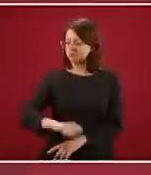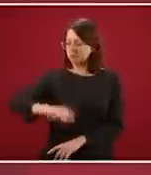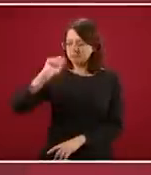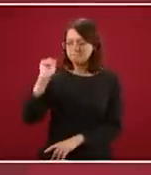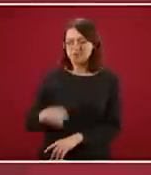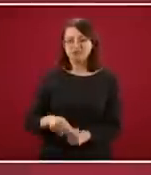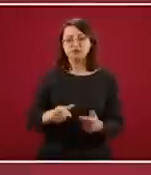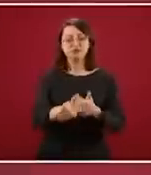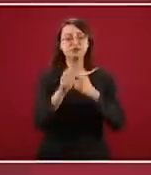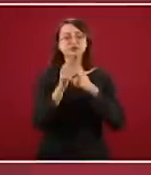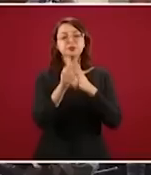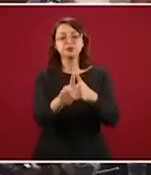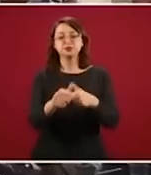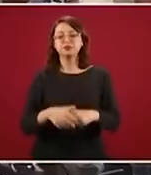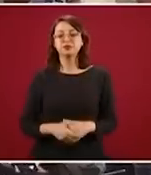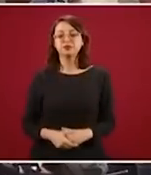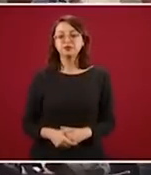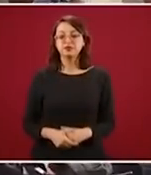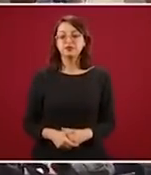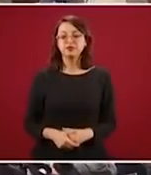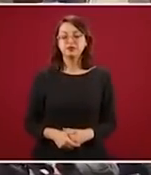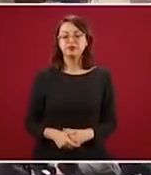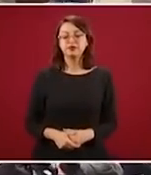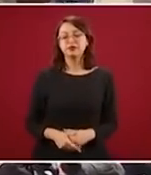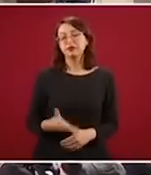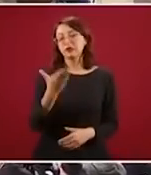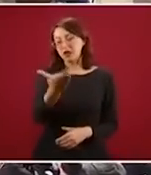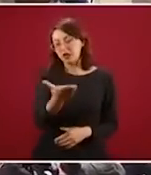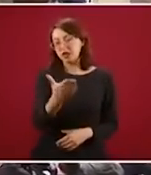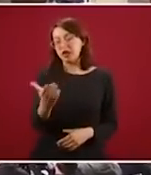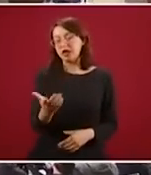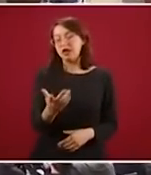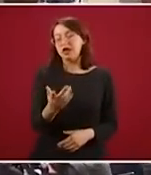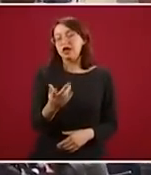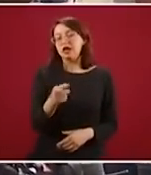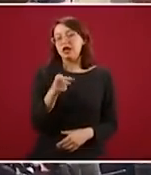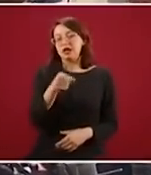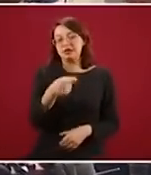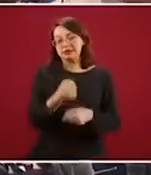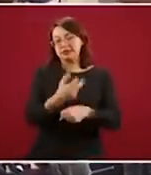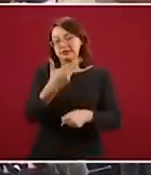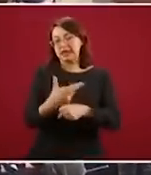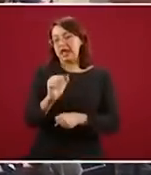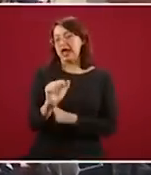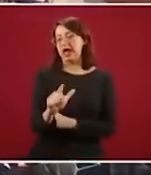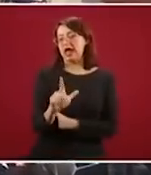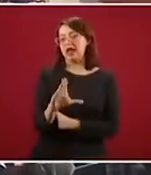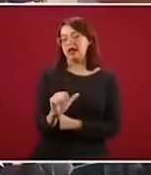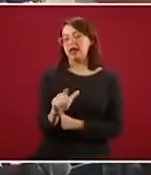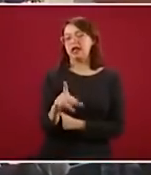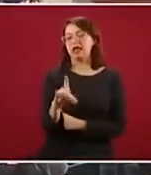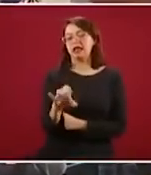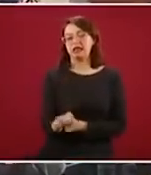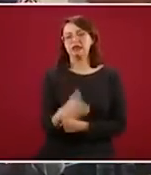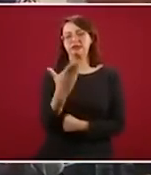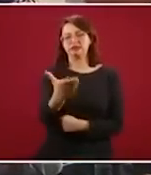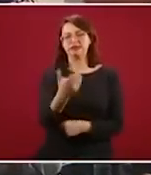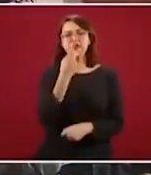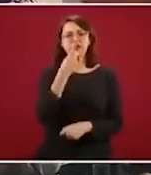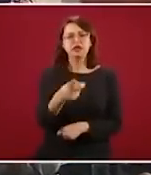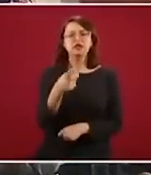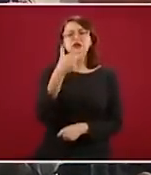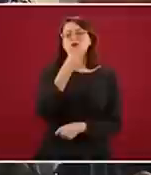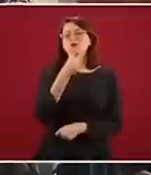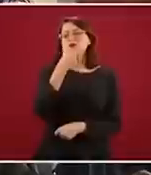la misma manera. Y una pregunta para la secretaria Luisa María Alcalde, si me permite. Secretaria, usted dijo que el señor Manuel Limón